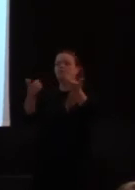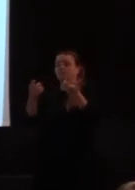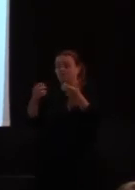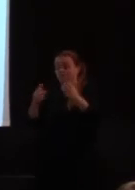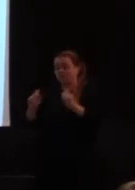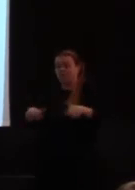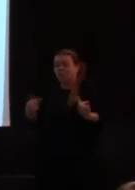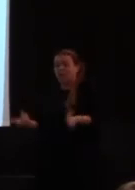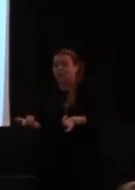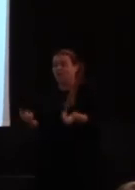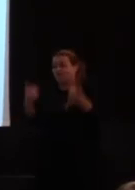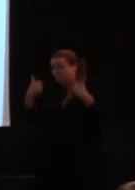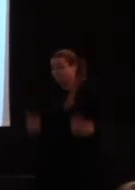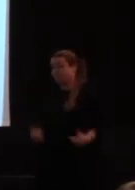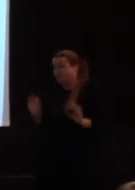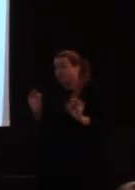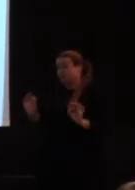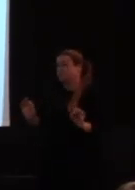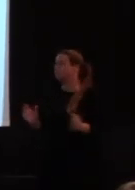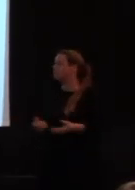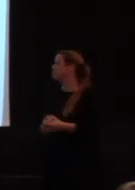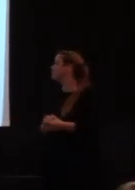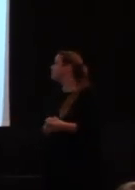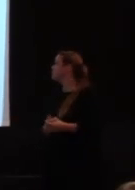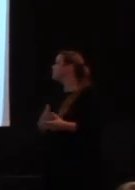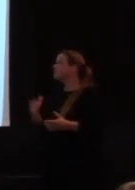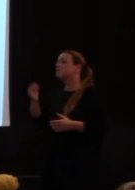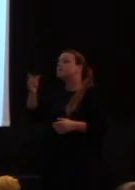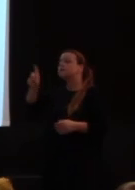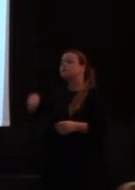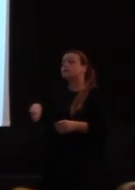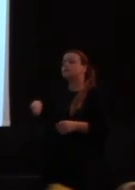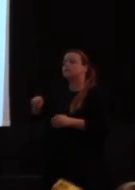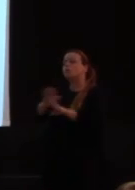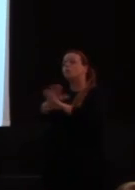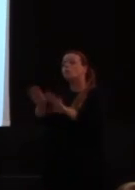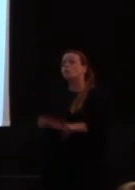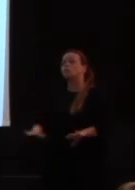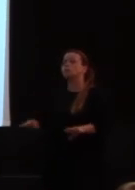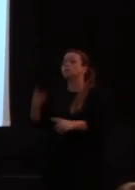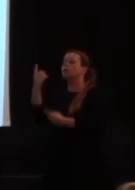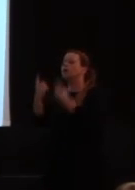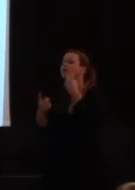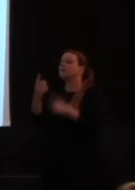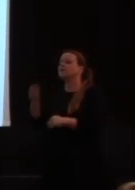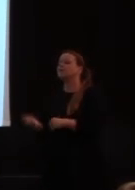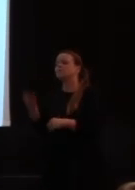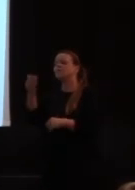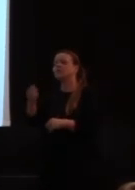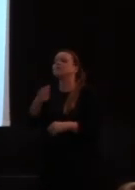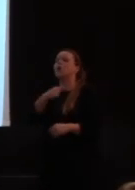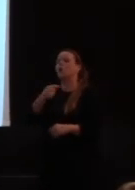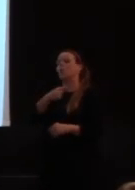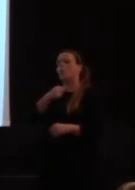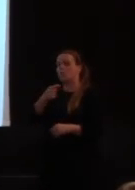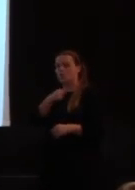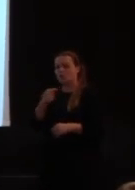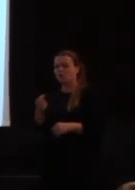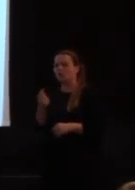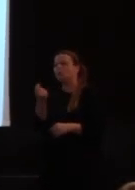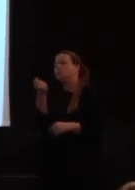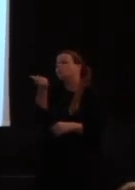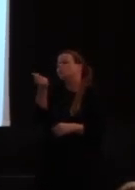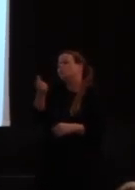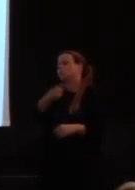naturalidad, cada uno tal como es, ¿no? Y por último, a veces va muy bien utilizar también un punto de humor, un puntito